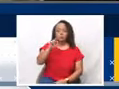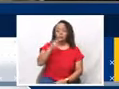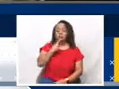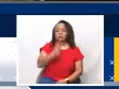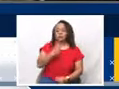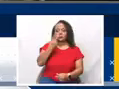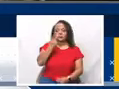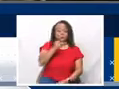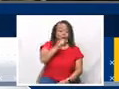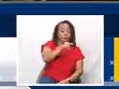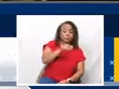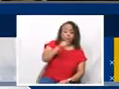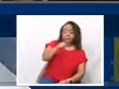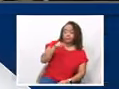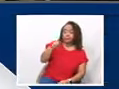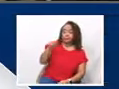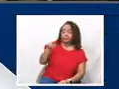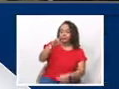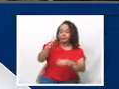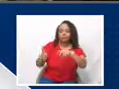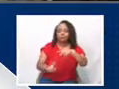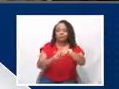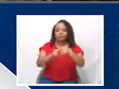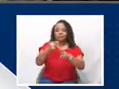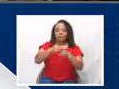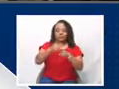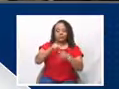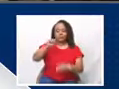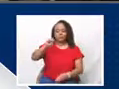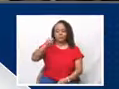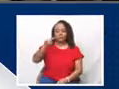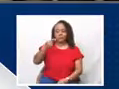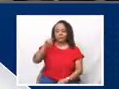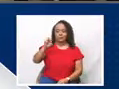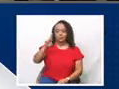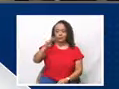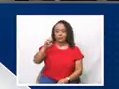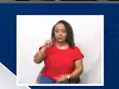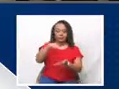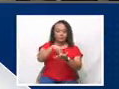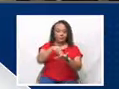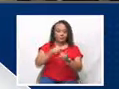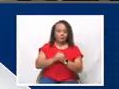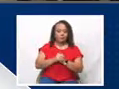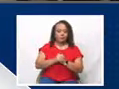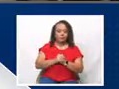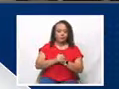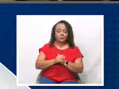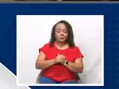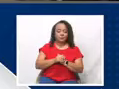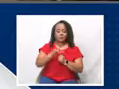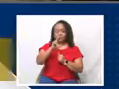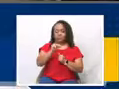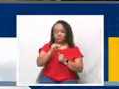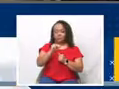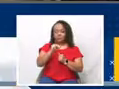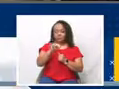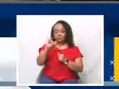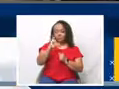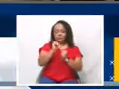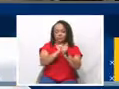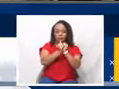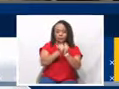chico, está este otro, y ahí apareció el nombre de Sherman. Sí lo teníamos proyectado, no en las pruebas que está corriendo ahorita, que son los 100 y 200 metros, pero